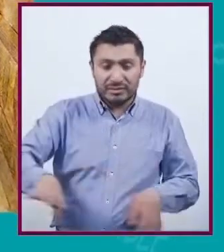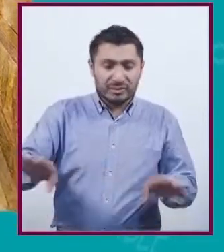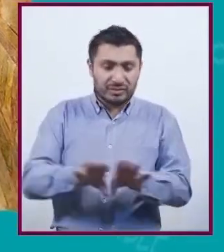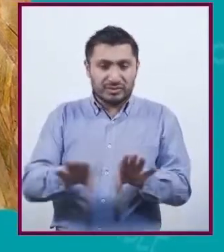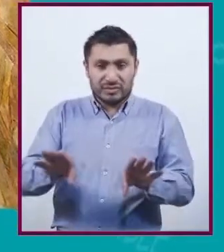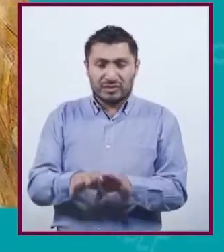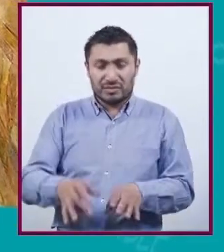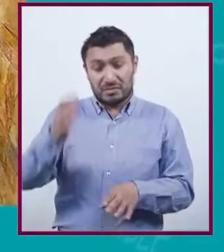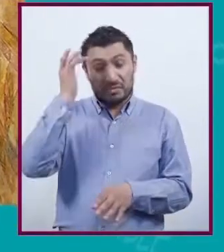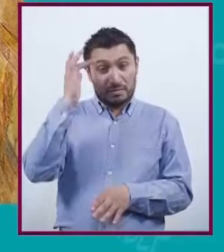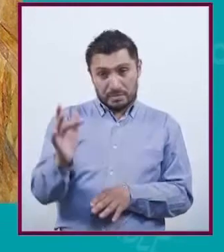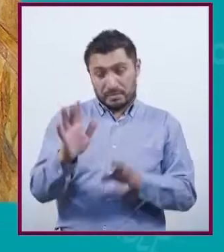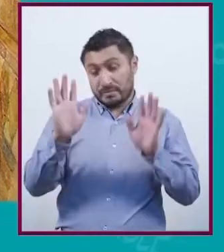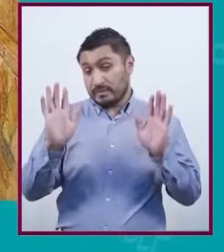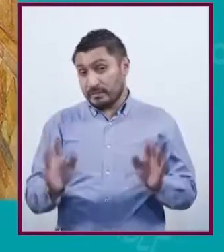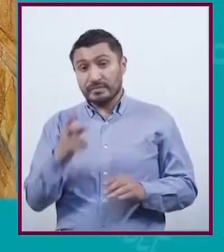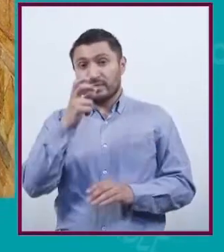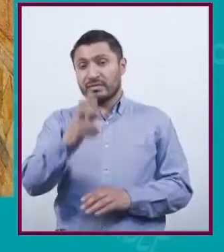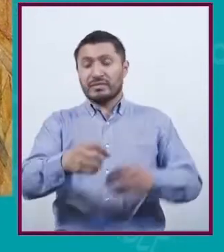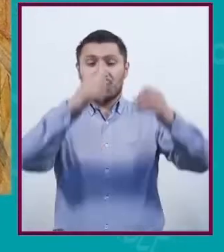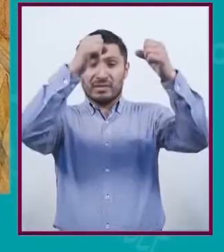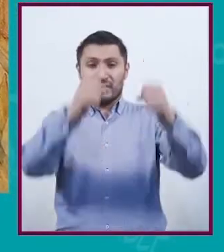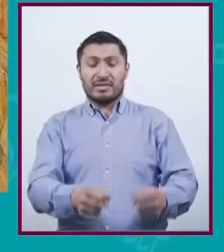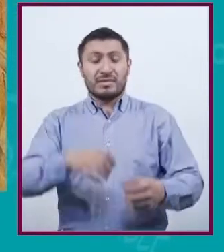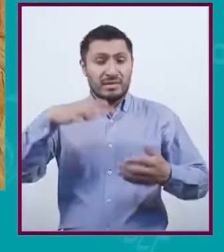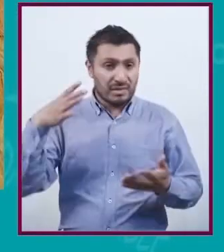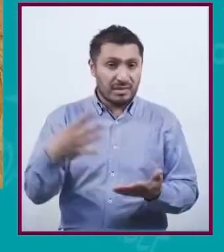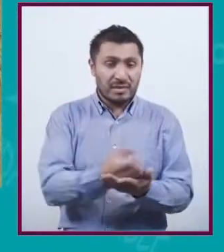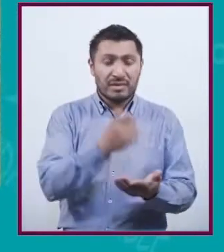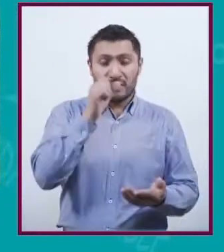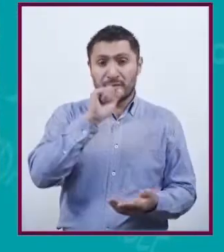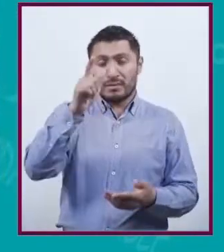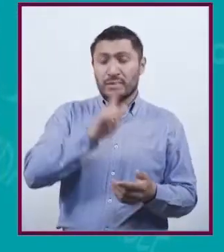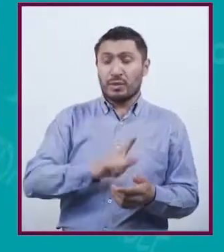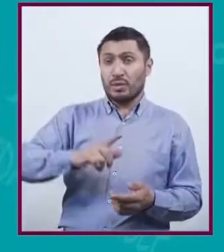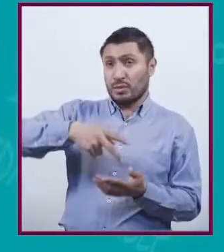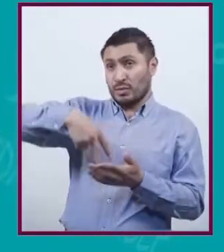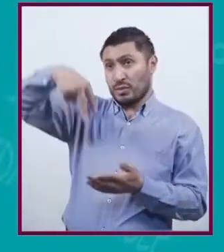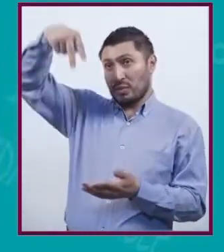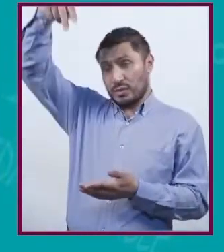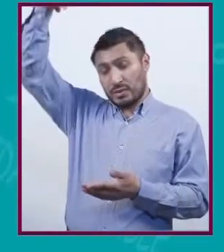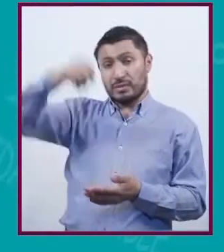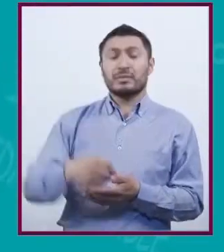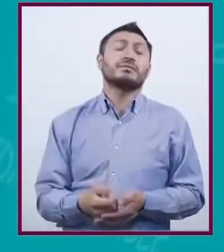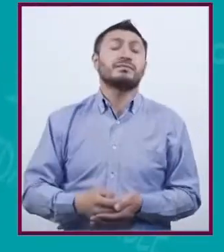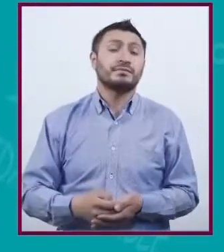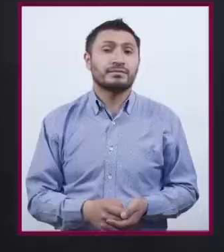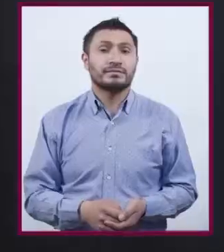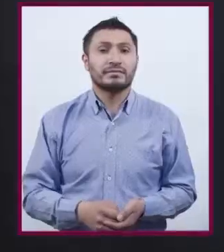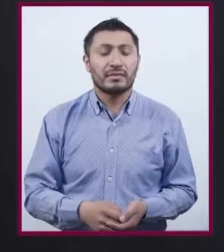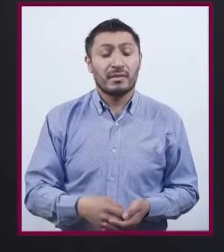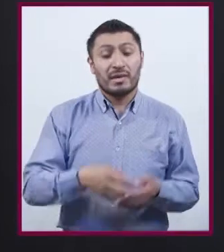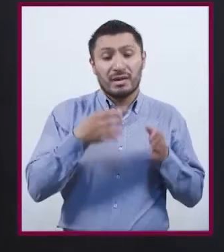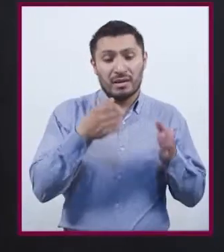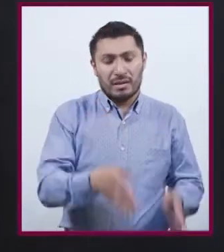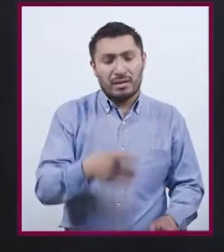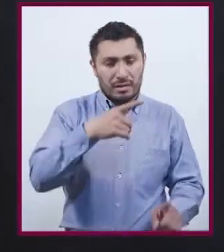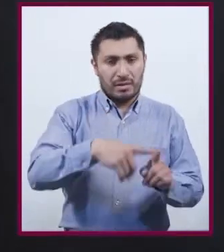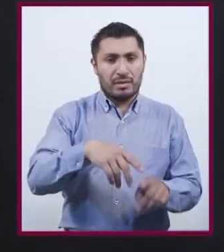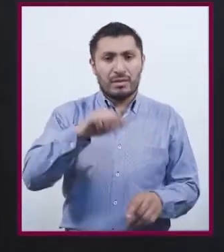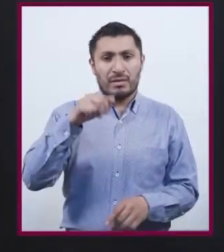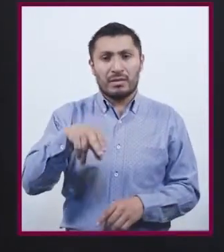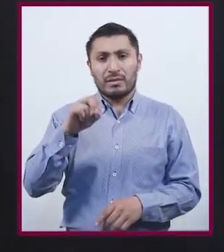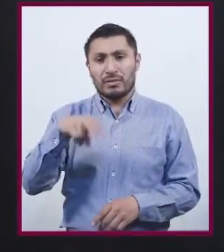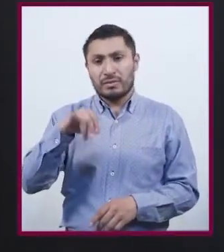fuera dentro de un espacio considerado como sagrado, pues ello garantizaba la salvación de su alma. Los sepulcros